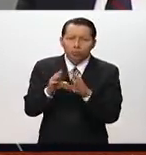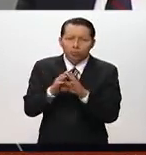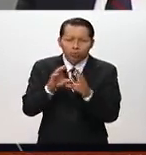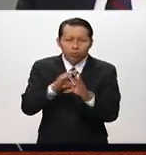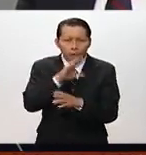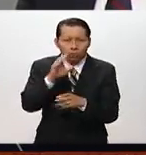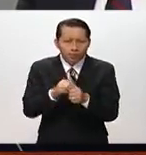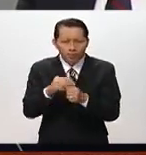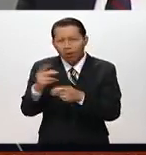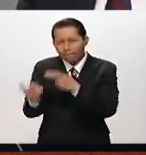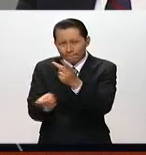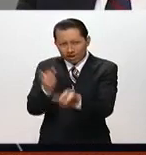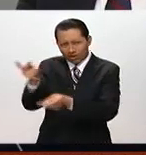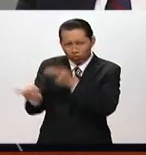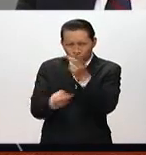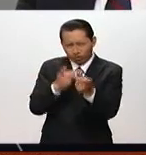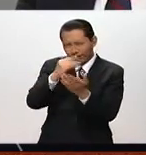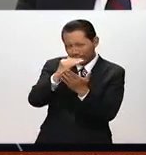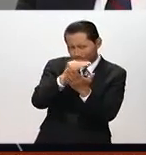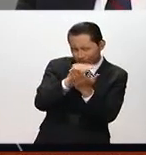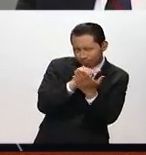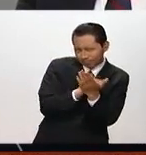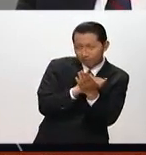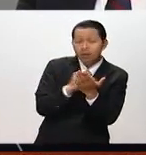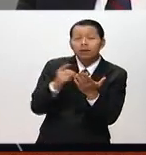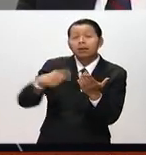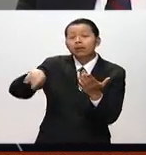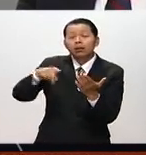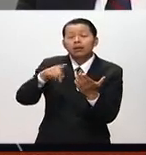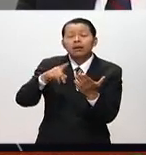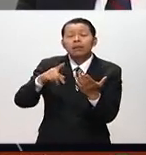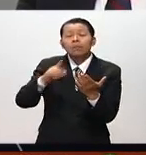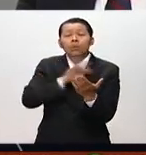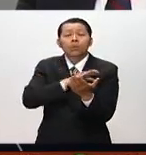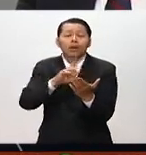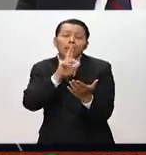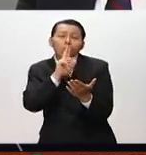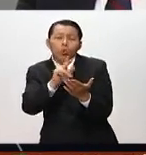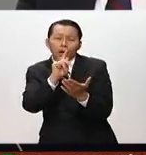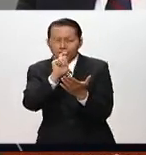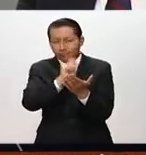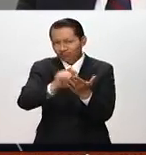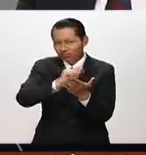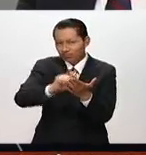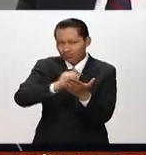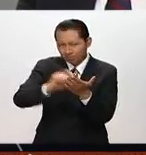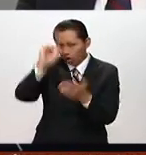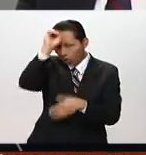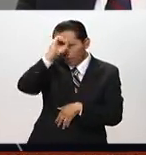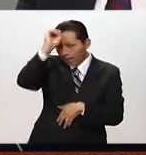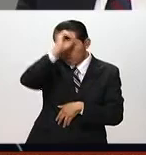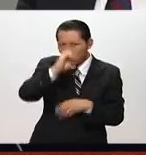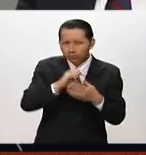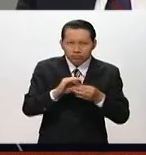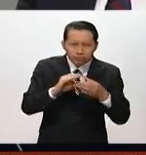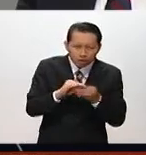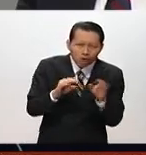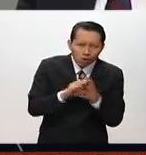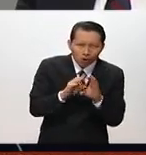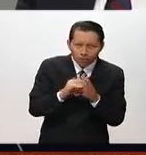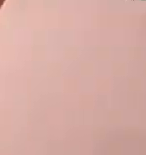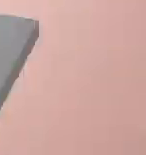de cuestionarios para que nos puedan responder y contestar cuál es su opinión sobre este proceso y sobre este